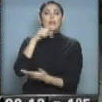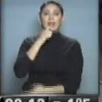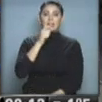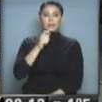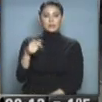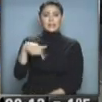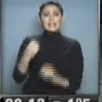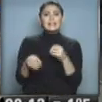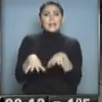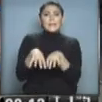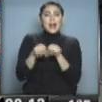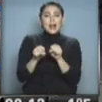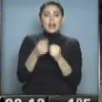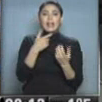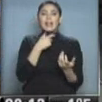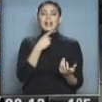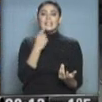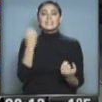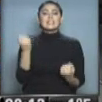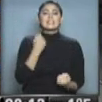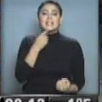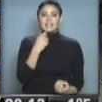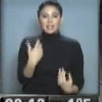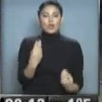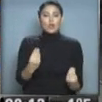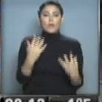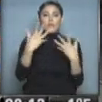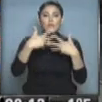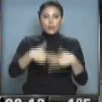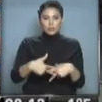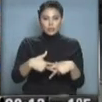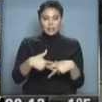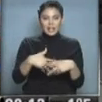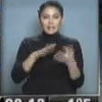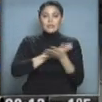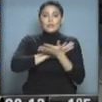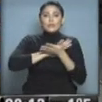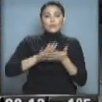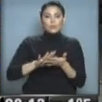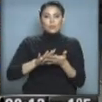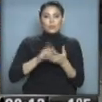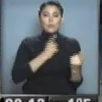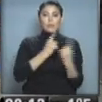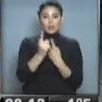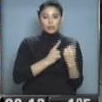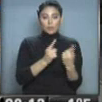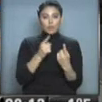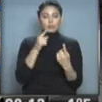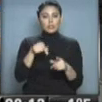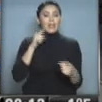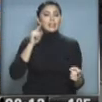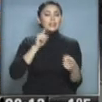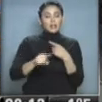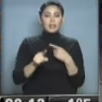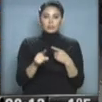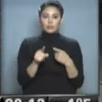muy temprano tratando de intentar saber cómo funciona este nuevo sistema del metrobús que va a tener un gran impacto